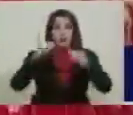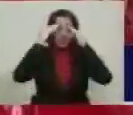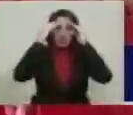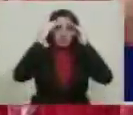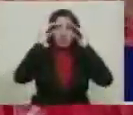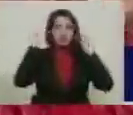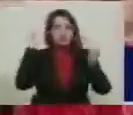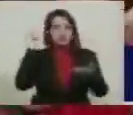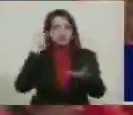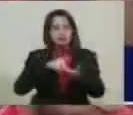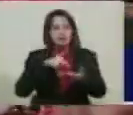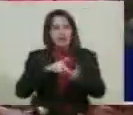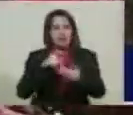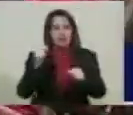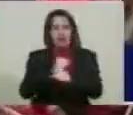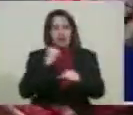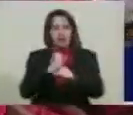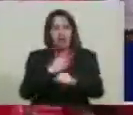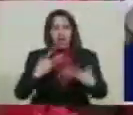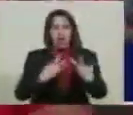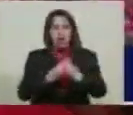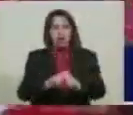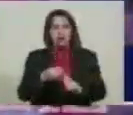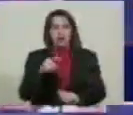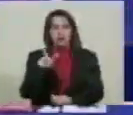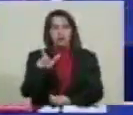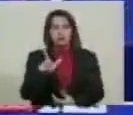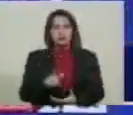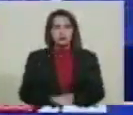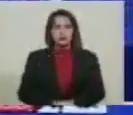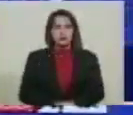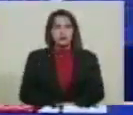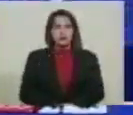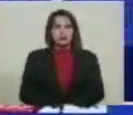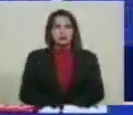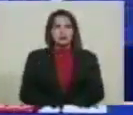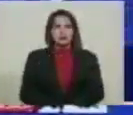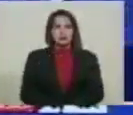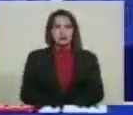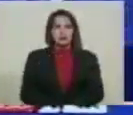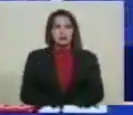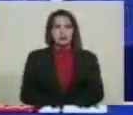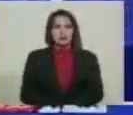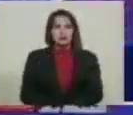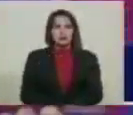Rodríguez Gómez, militante del Partido Socialista Unido de Venezuela.